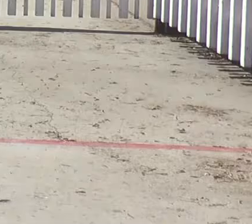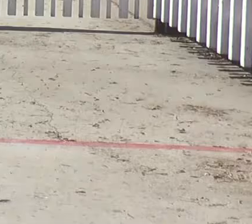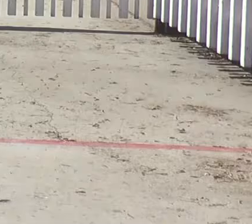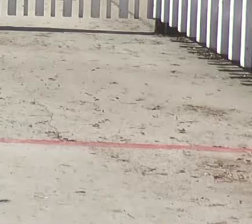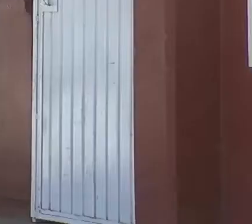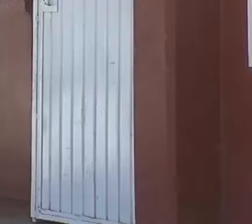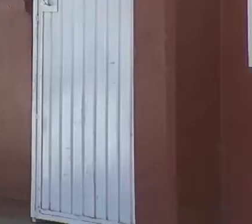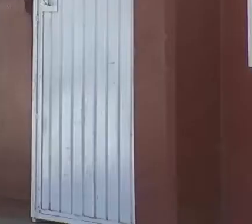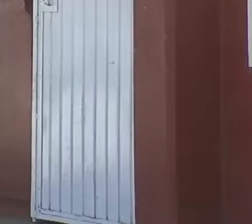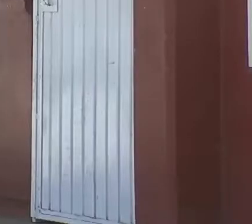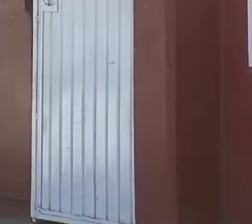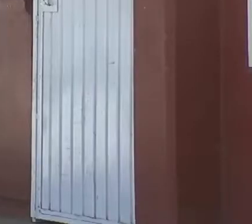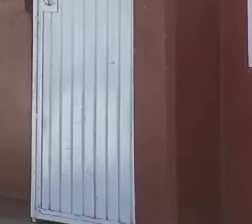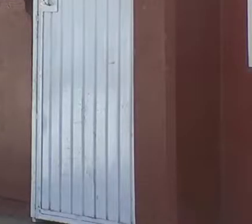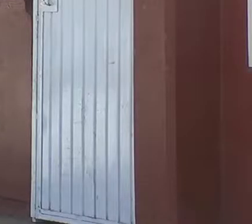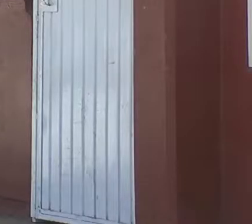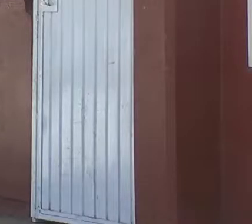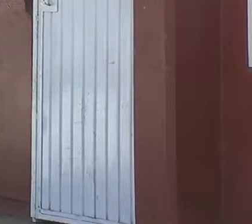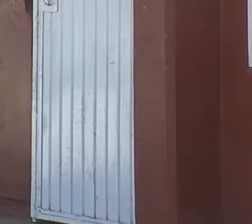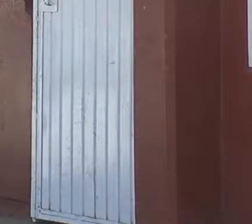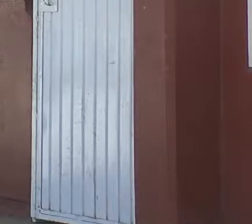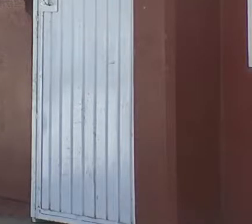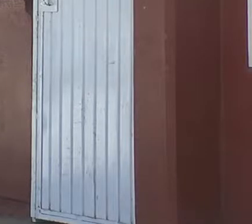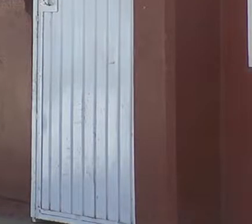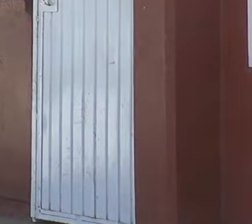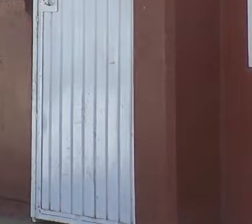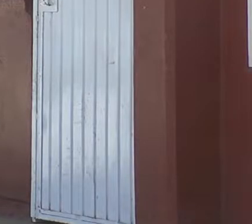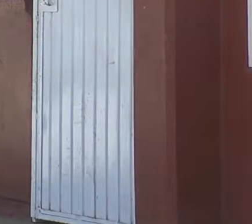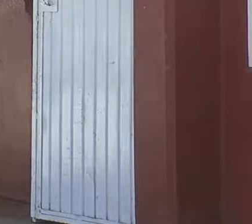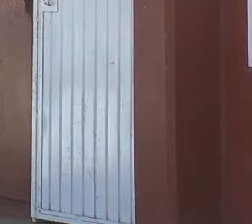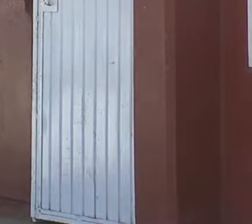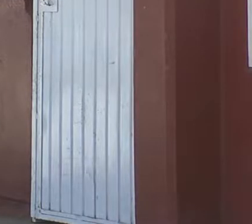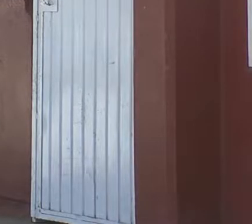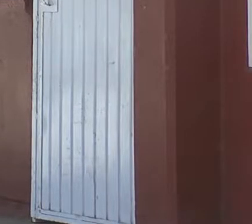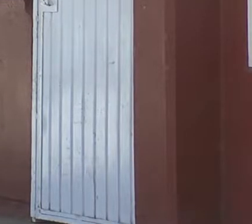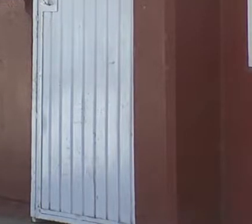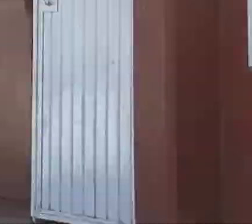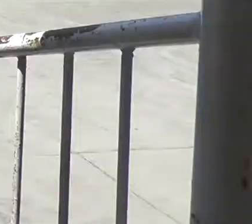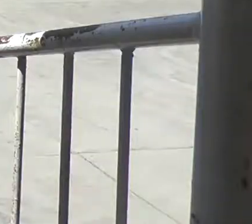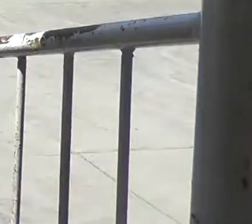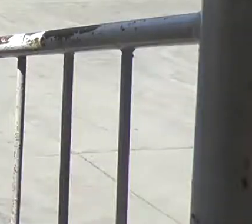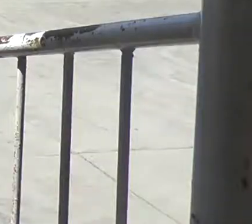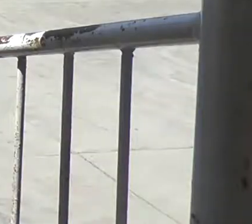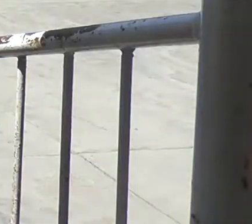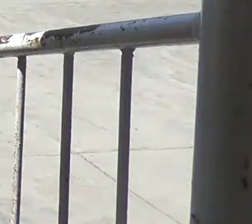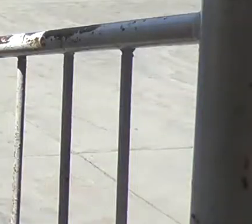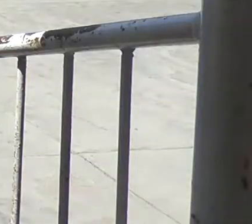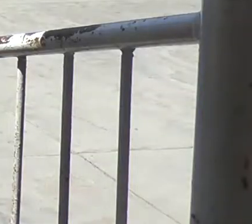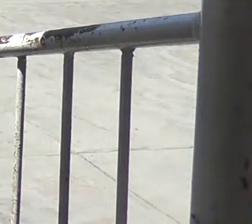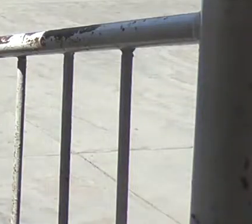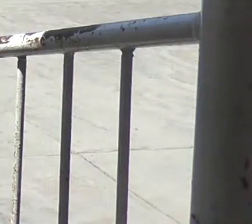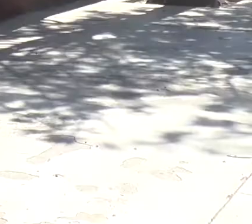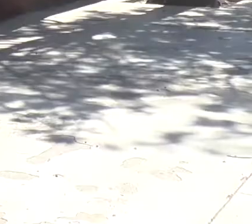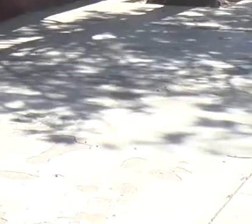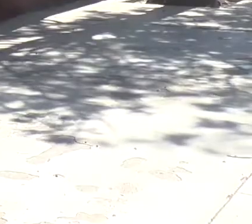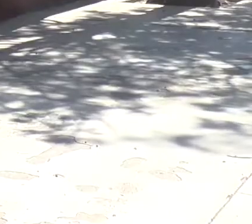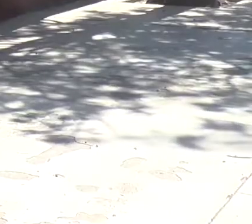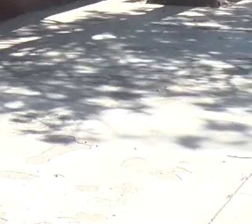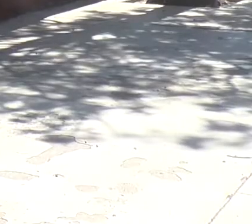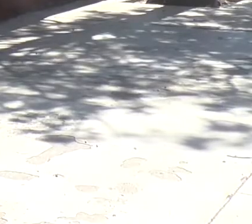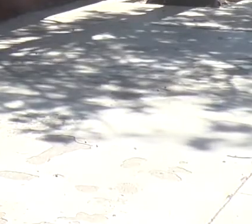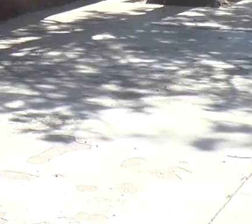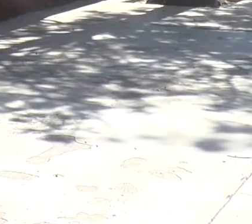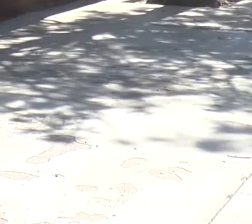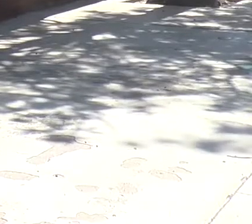secretaría de educación hacerlo pero sería con nuevas reglas y eso nos va a llevar un mes más para